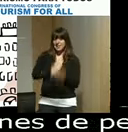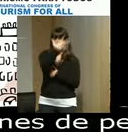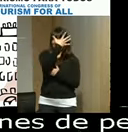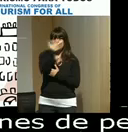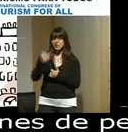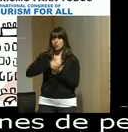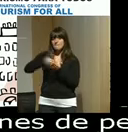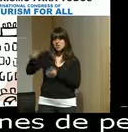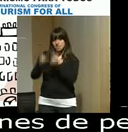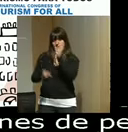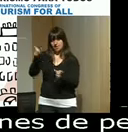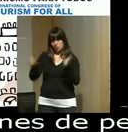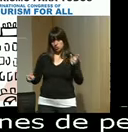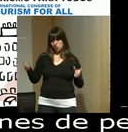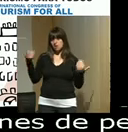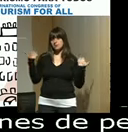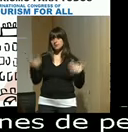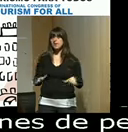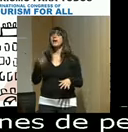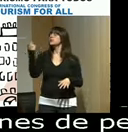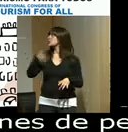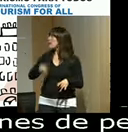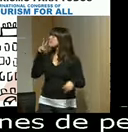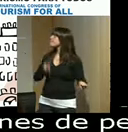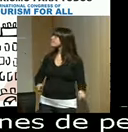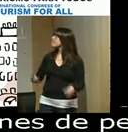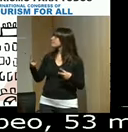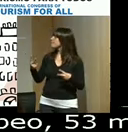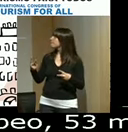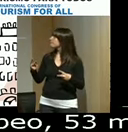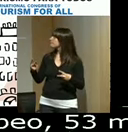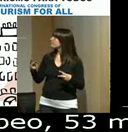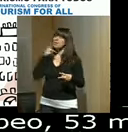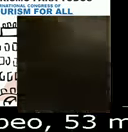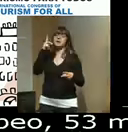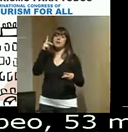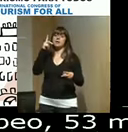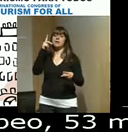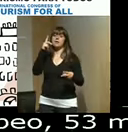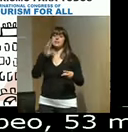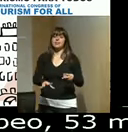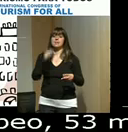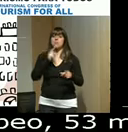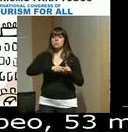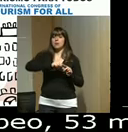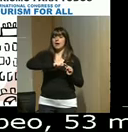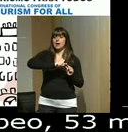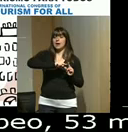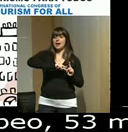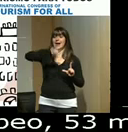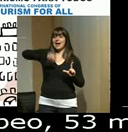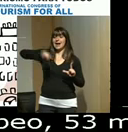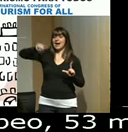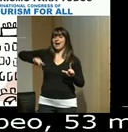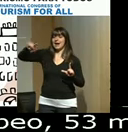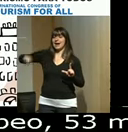personas. Aquí volvemos a ver un gráfico de la dimensión del mercado que queda por conquistar respecto al